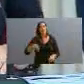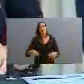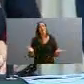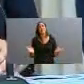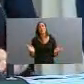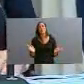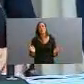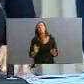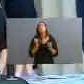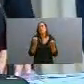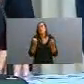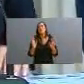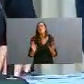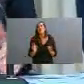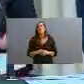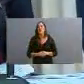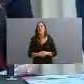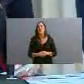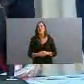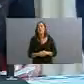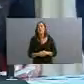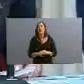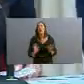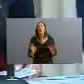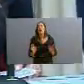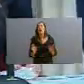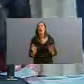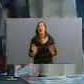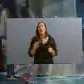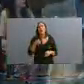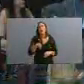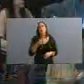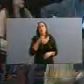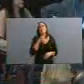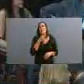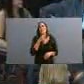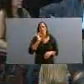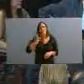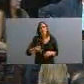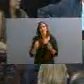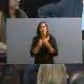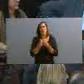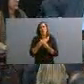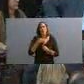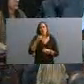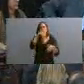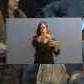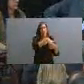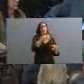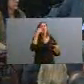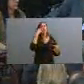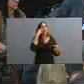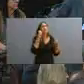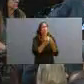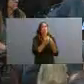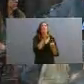Está bien, finalmente, sí, yo sé que muchos, no. Con esto quiero decir que sé que muchos legisladores han hecho públicas sus